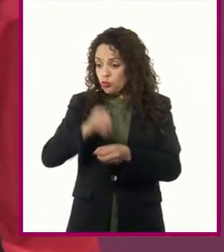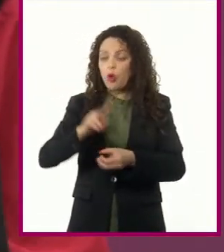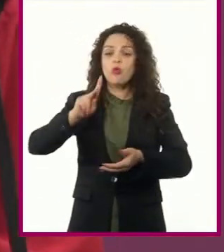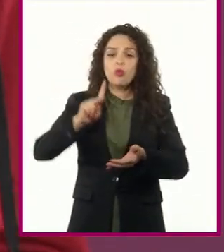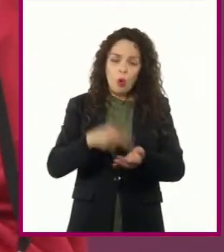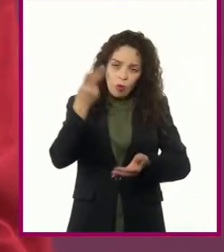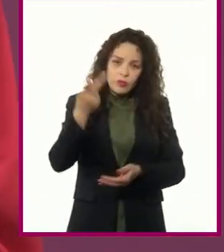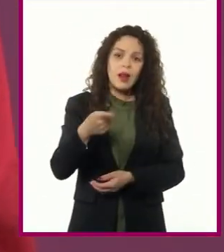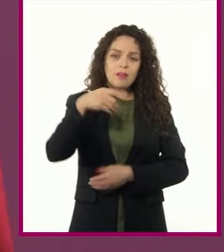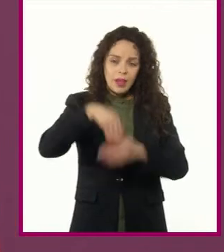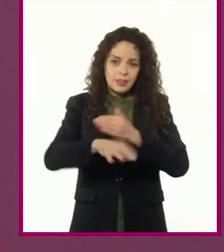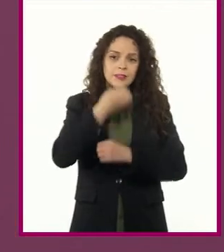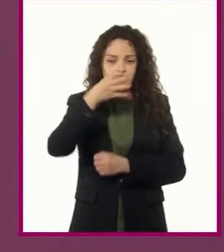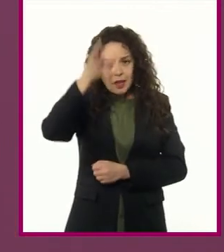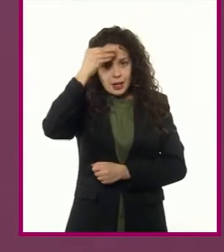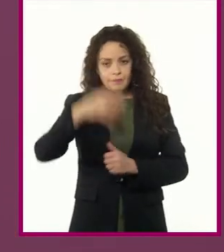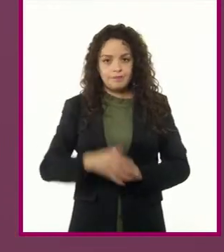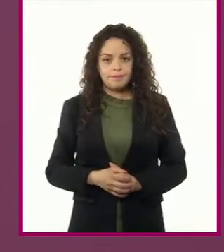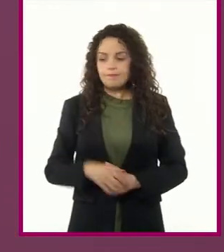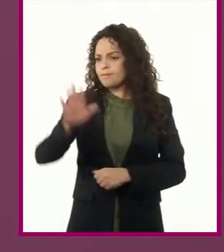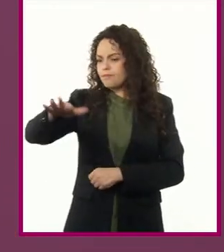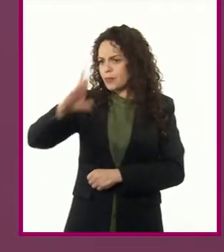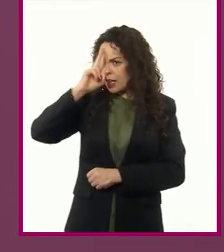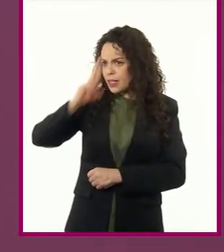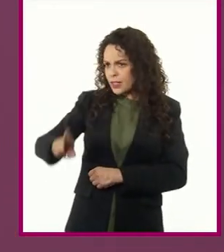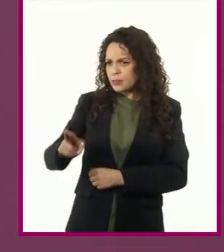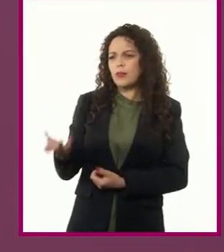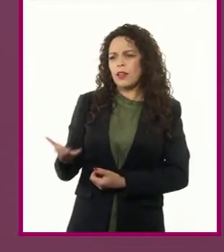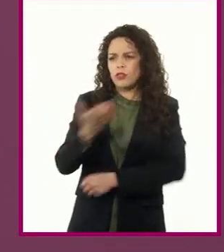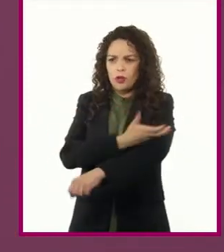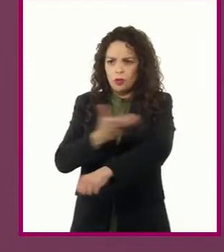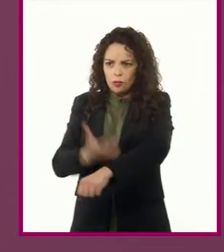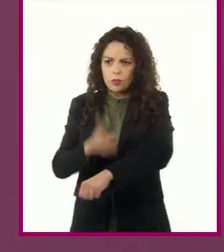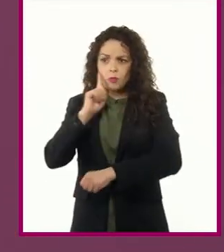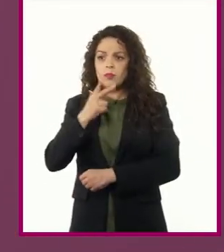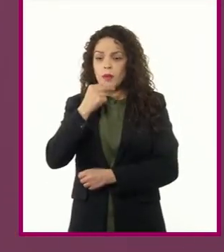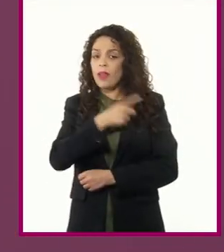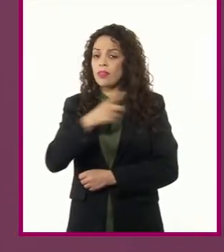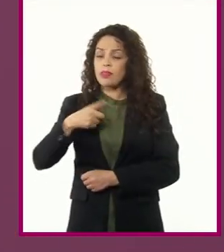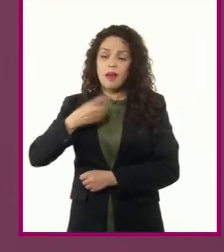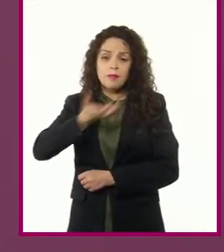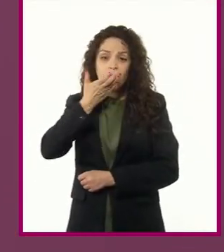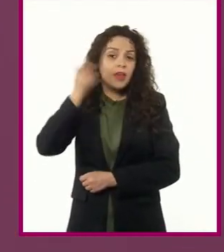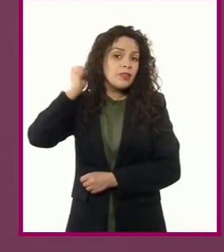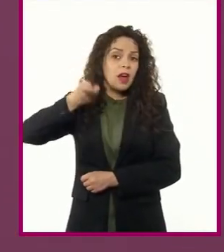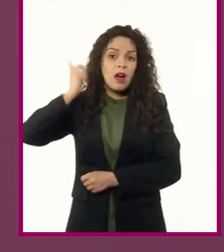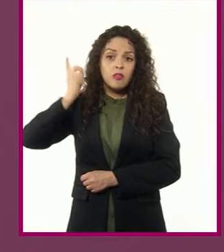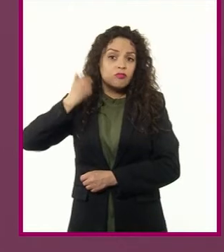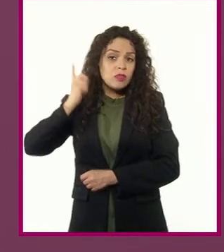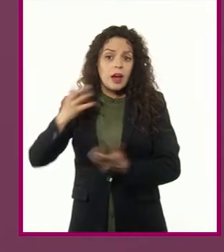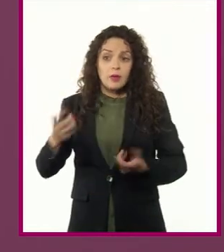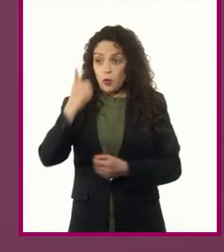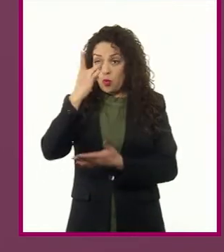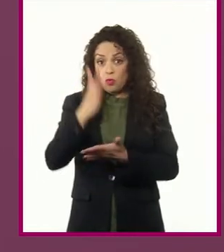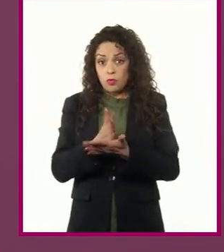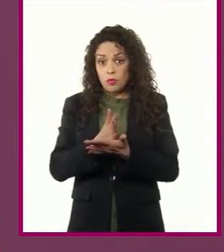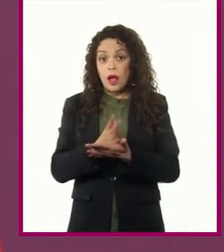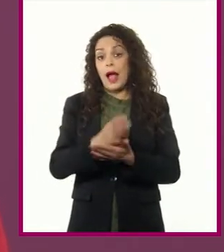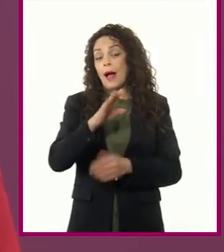el respeto a las compañeras y compañeros debe ser parte de nuestros hábitos en el día a día y no solo en